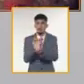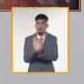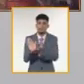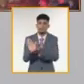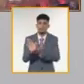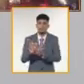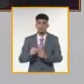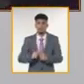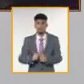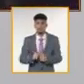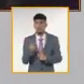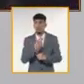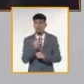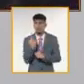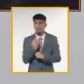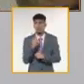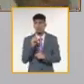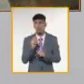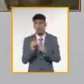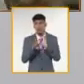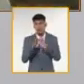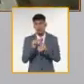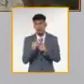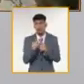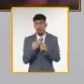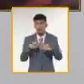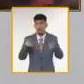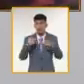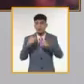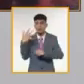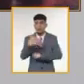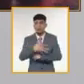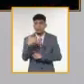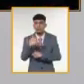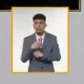le criticamos al reggaetón que no necesariamente